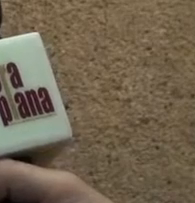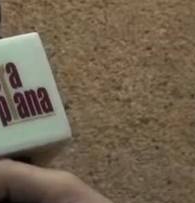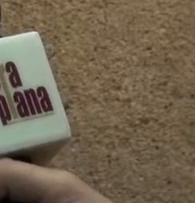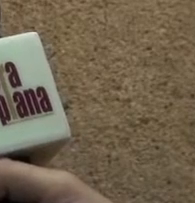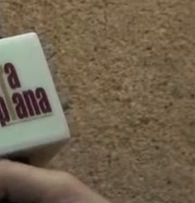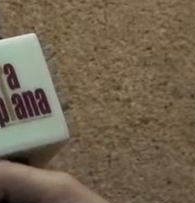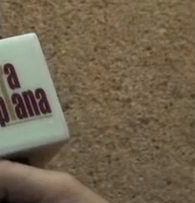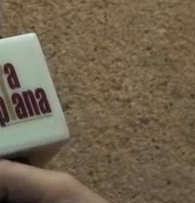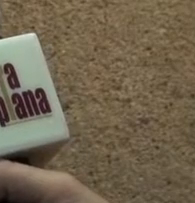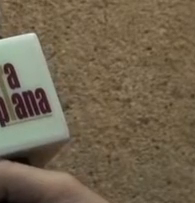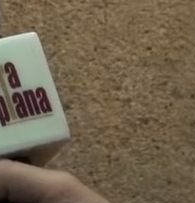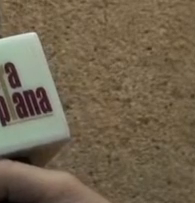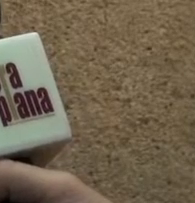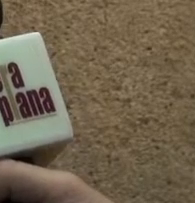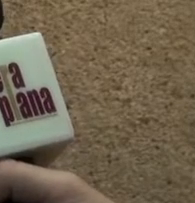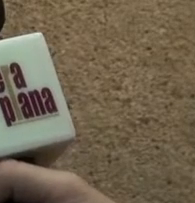particular,